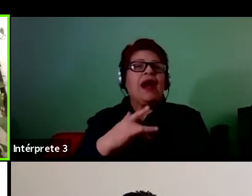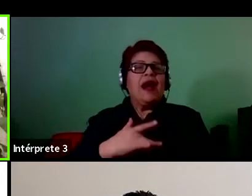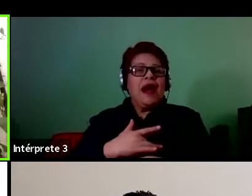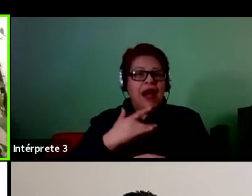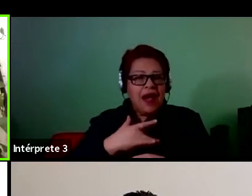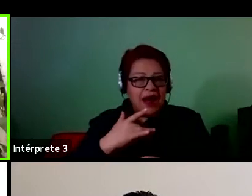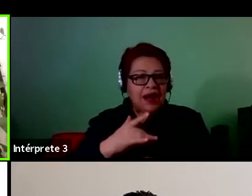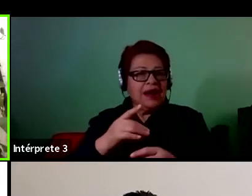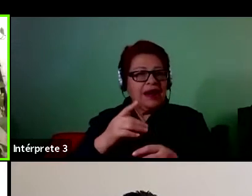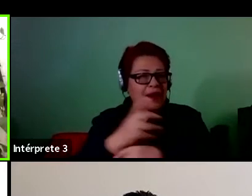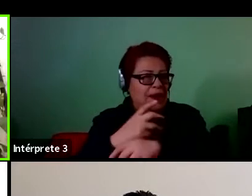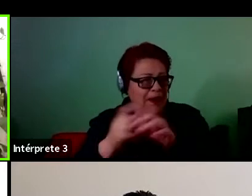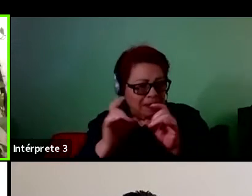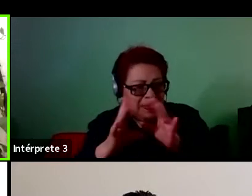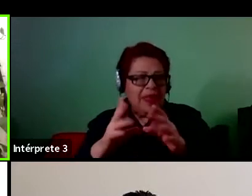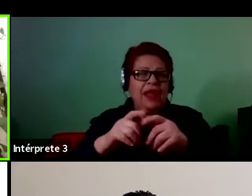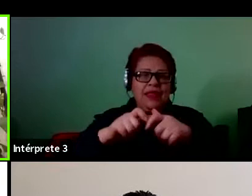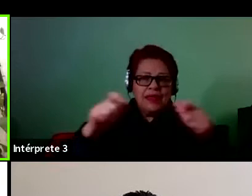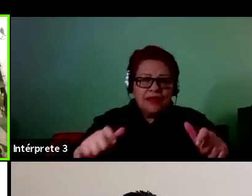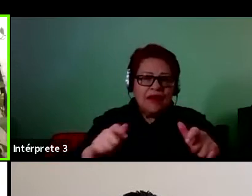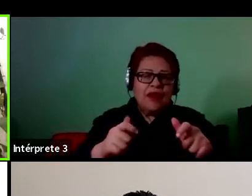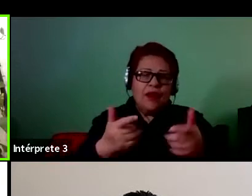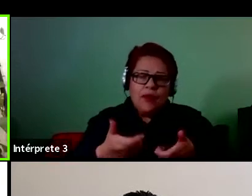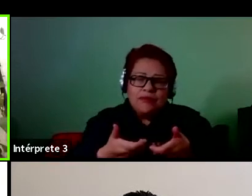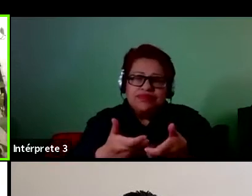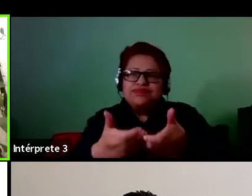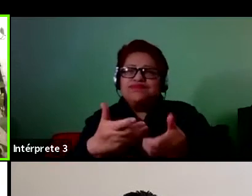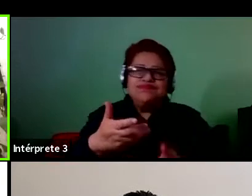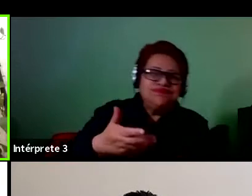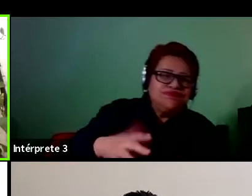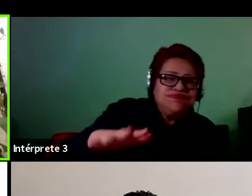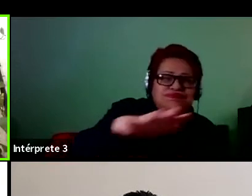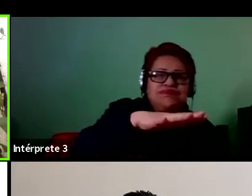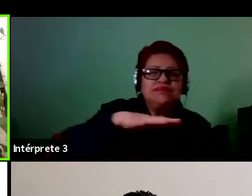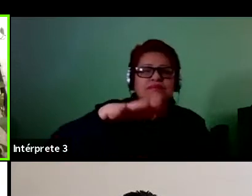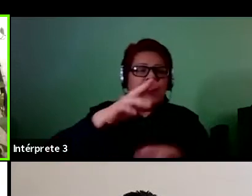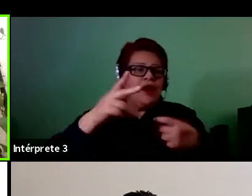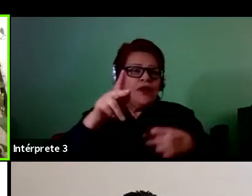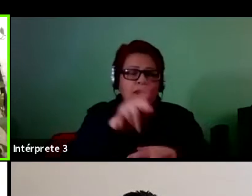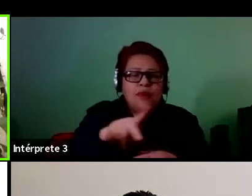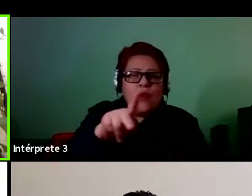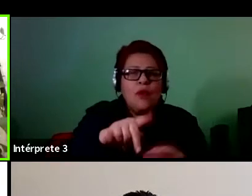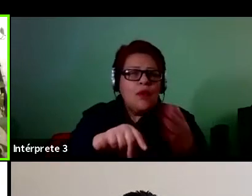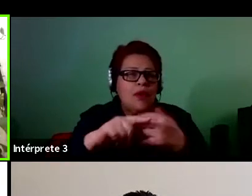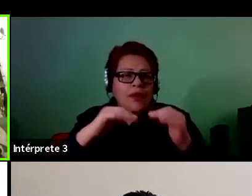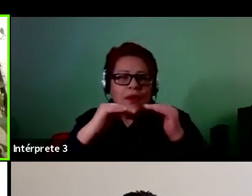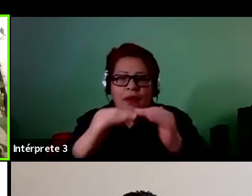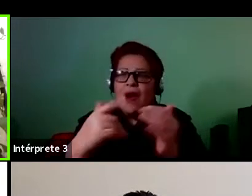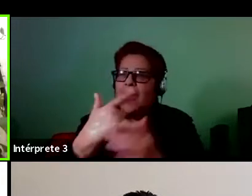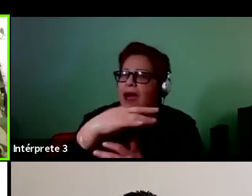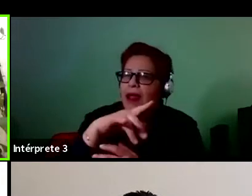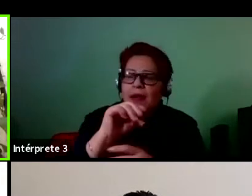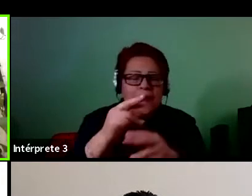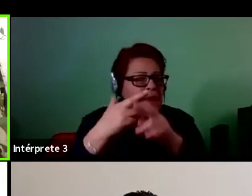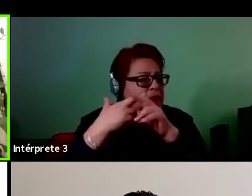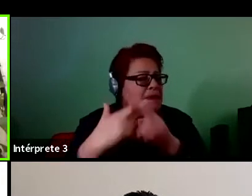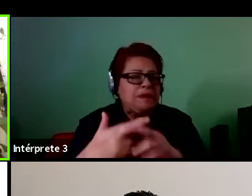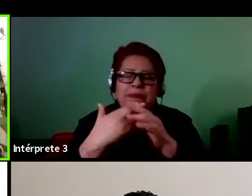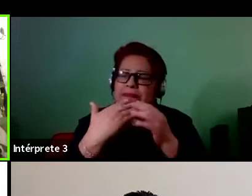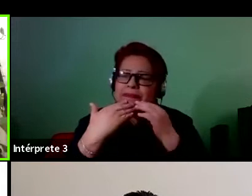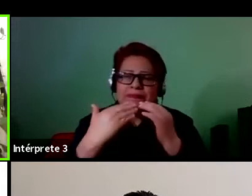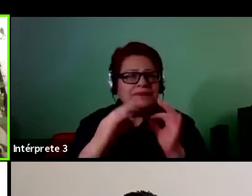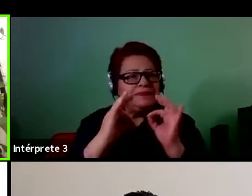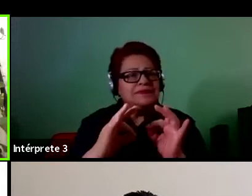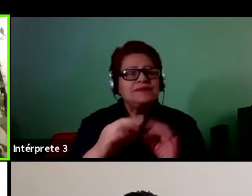muchas cosas. El desarrollo urbano, el espacio público con perspectiva de género, género es un tema riquísimo, interesantísimo,